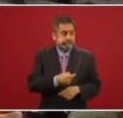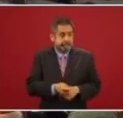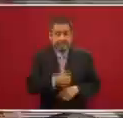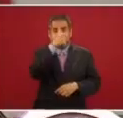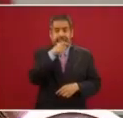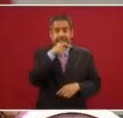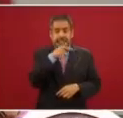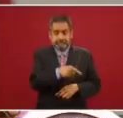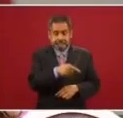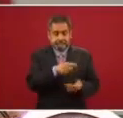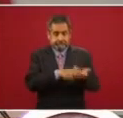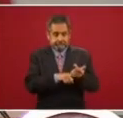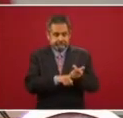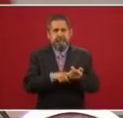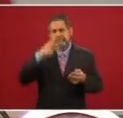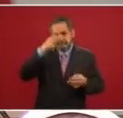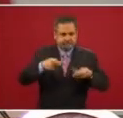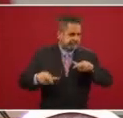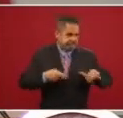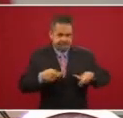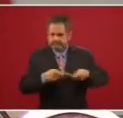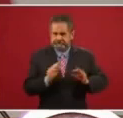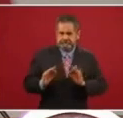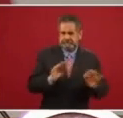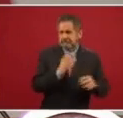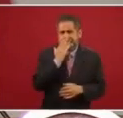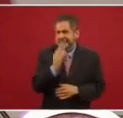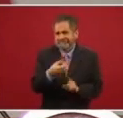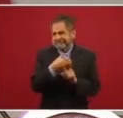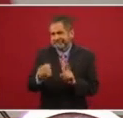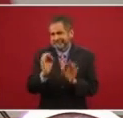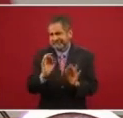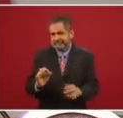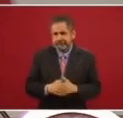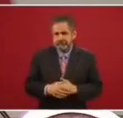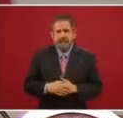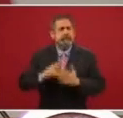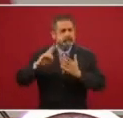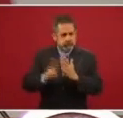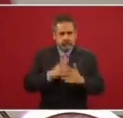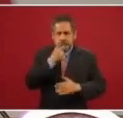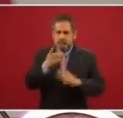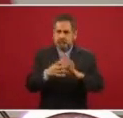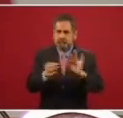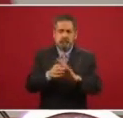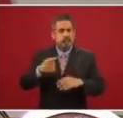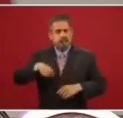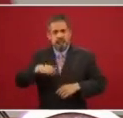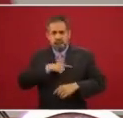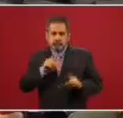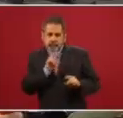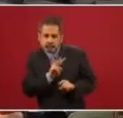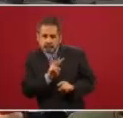de la epidemia y lo hemos hecho y hemos tenido también lo reitero el privilegio de poder acompañar